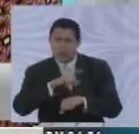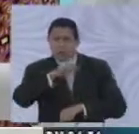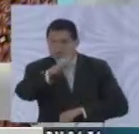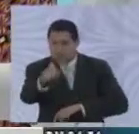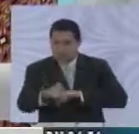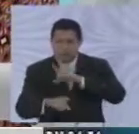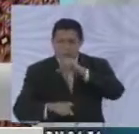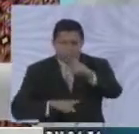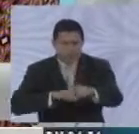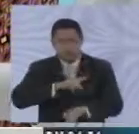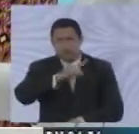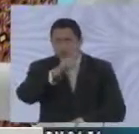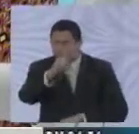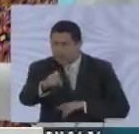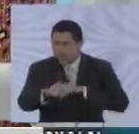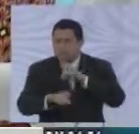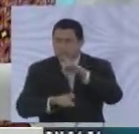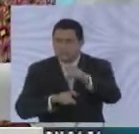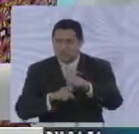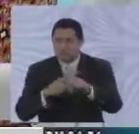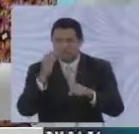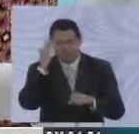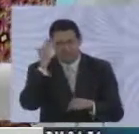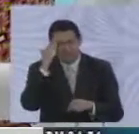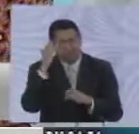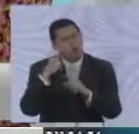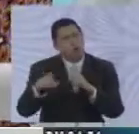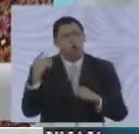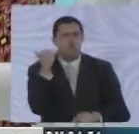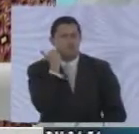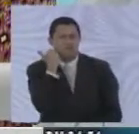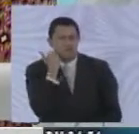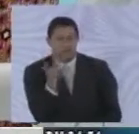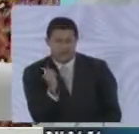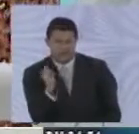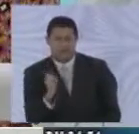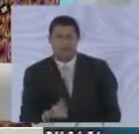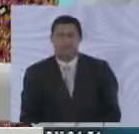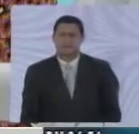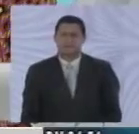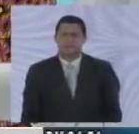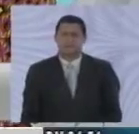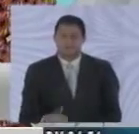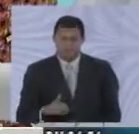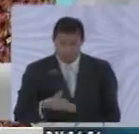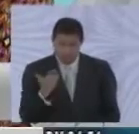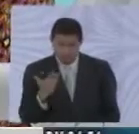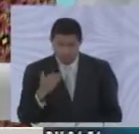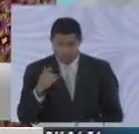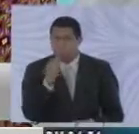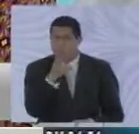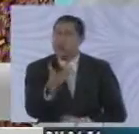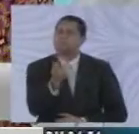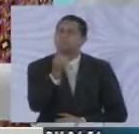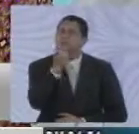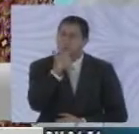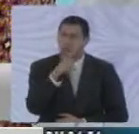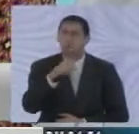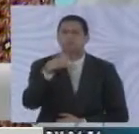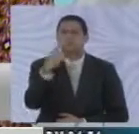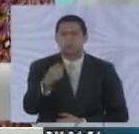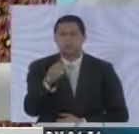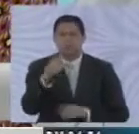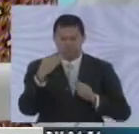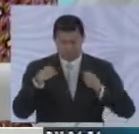interrogatorio clínico guiado principalmente a descartar alguna otra patología que no esté asociada para poder llegar a un buen tratamiento y posteriormente al